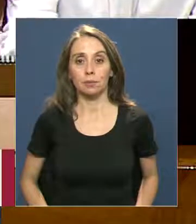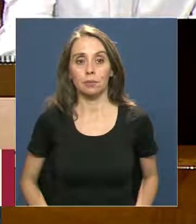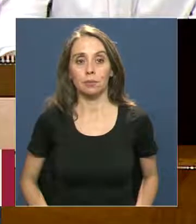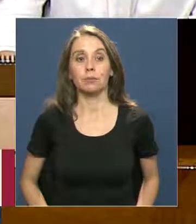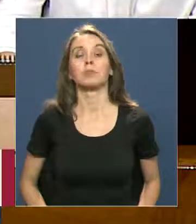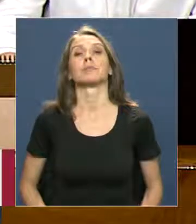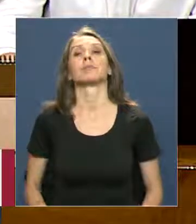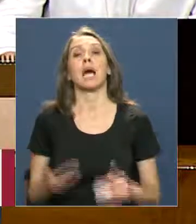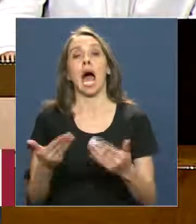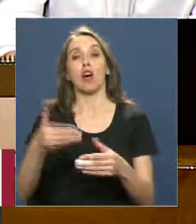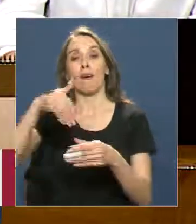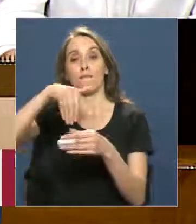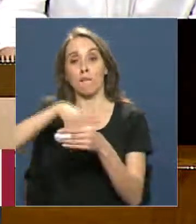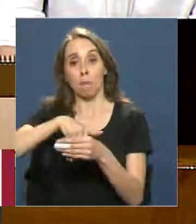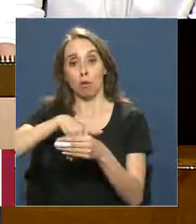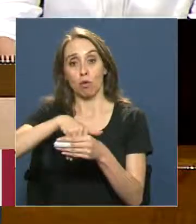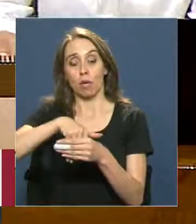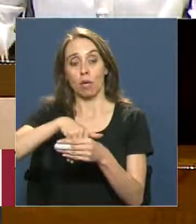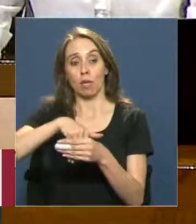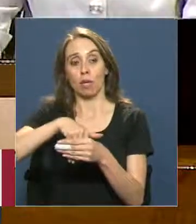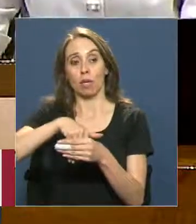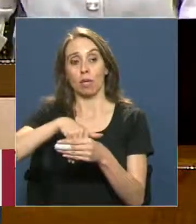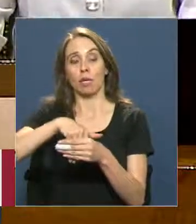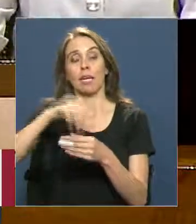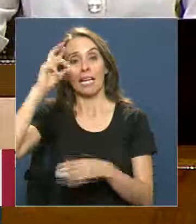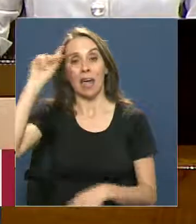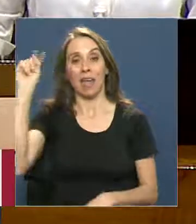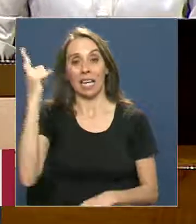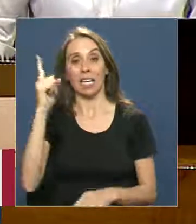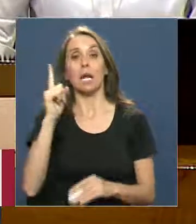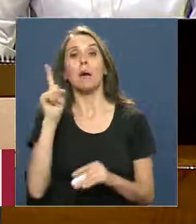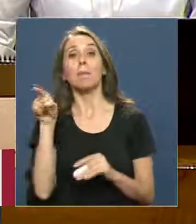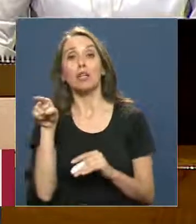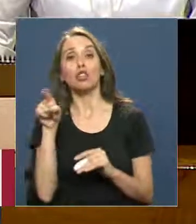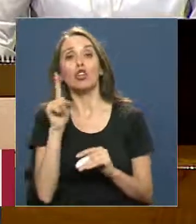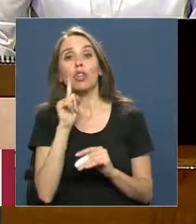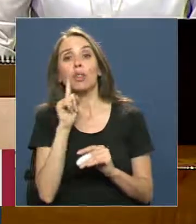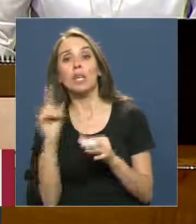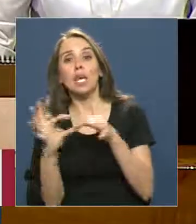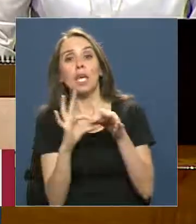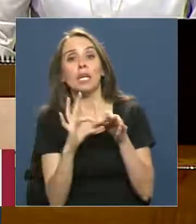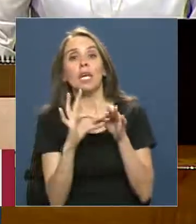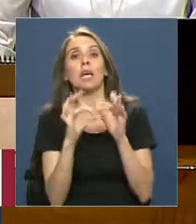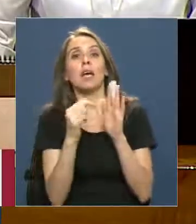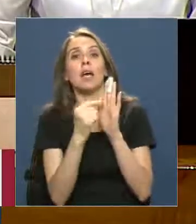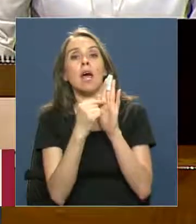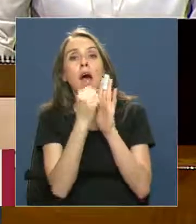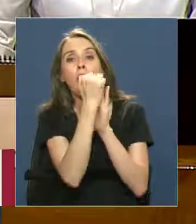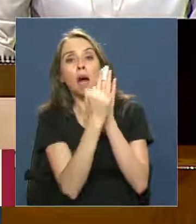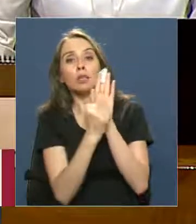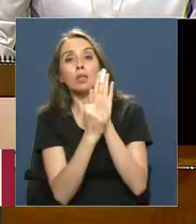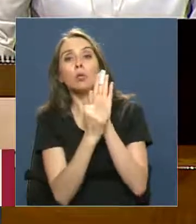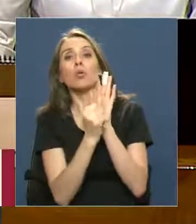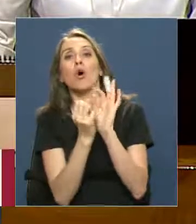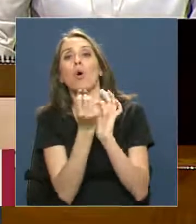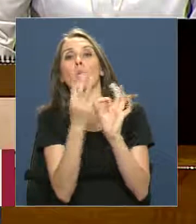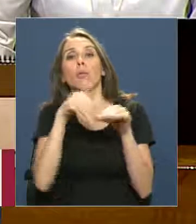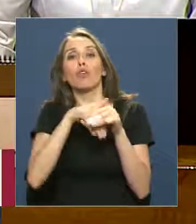Ahora vamos a la votación general, pero que tiene normas especiales. En